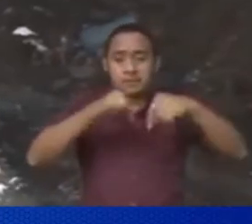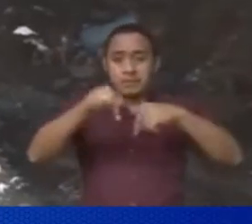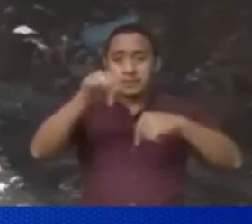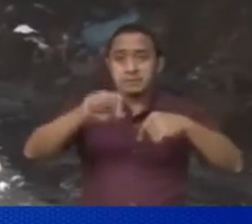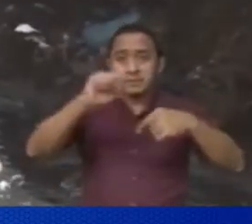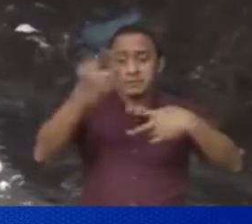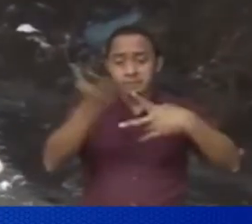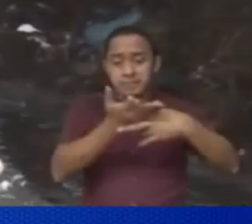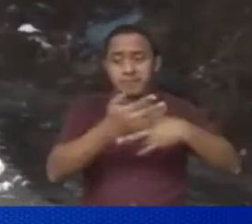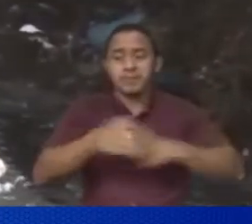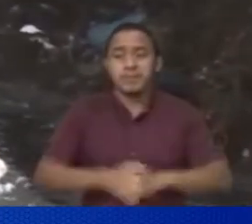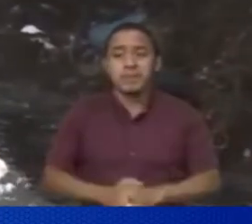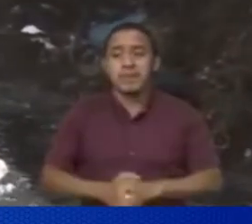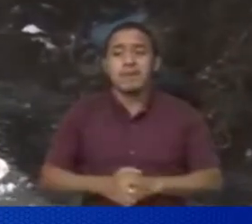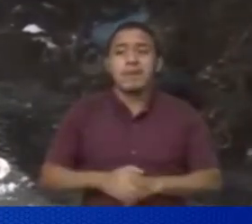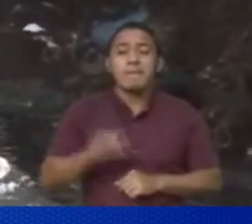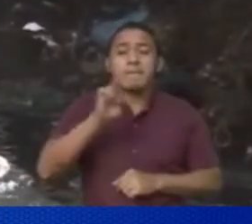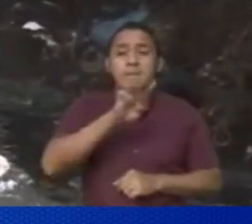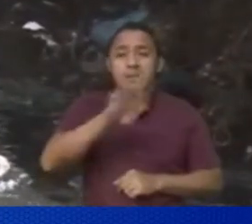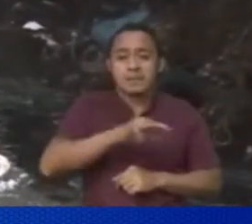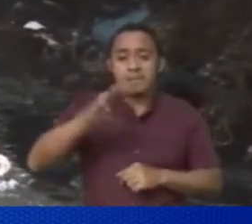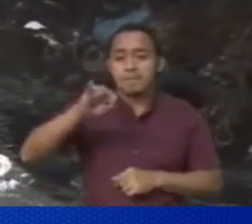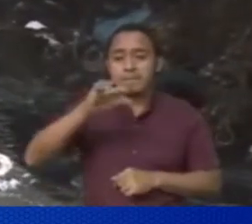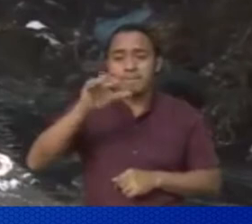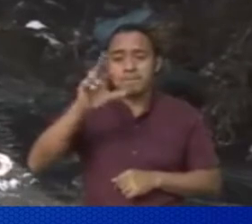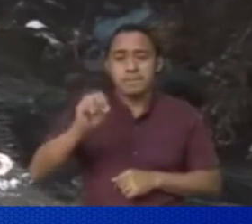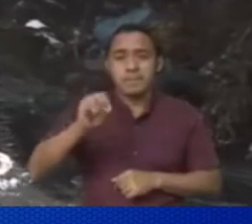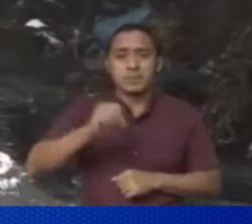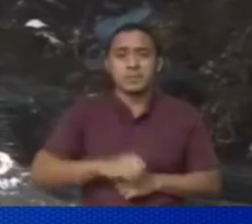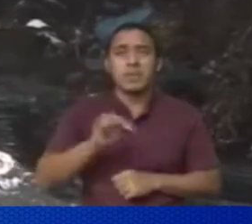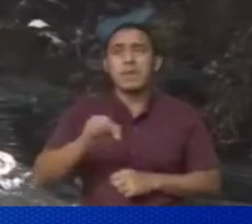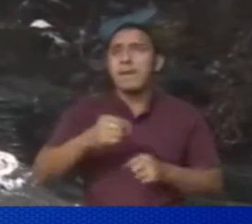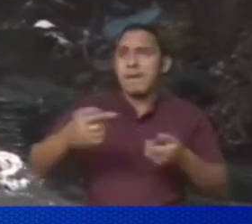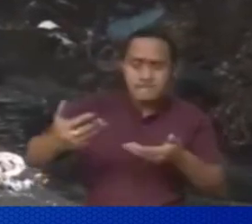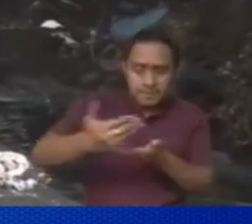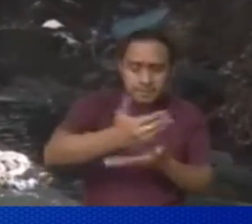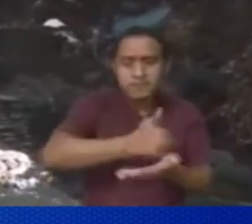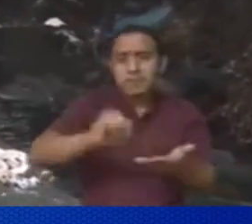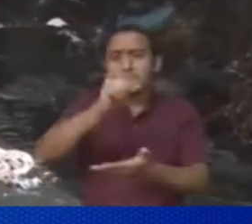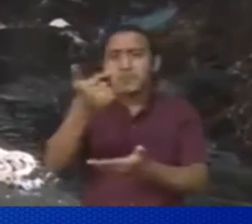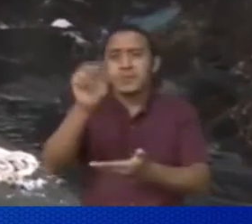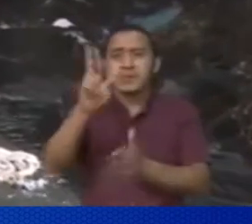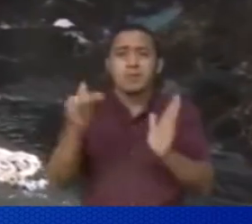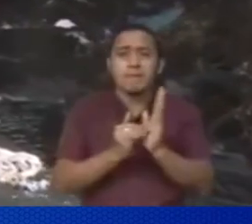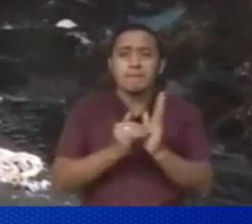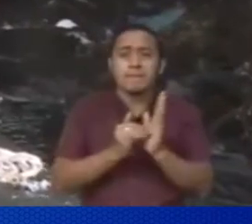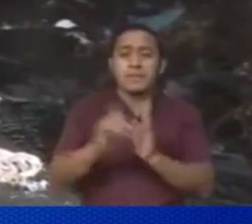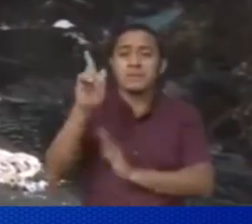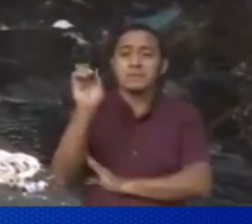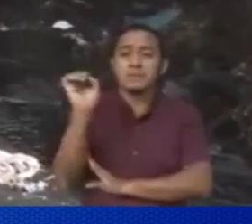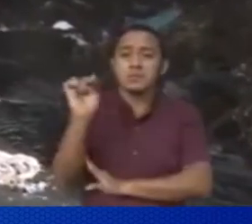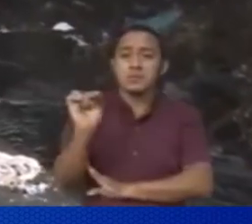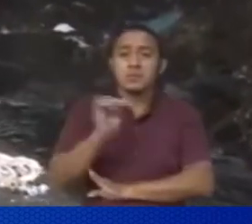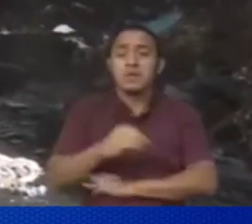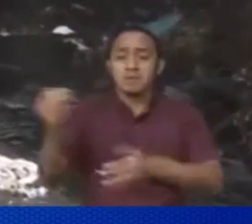etapa. En el caso de las 23 micropresas, nosotros estamos previstos evacuar 72 mil toneladas o metros cúbicos